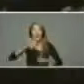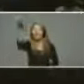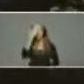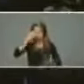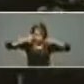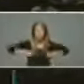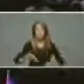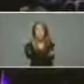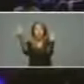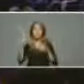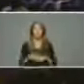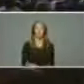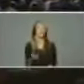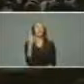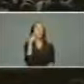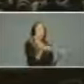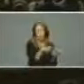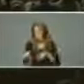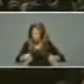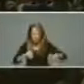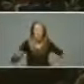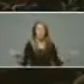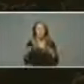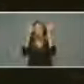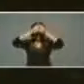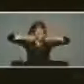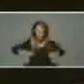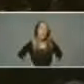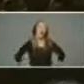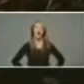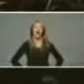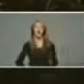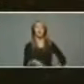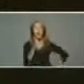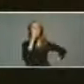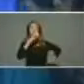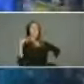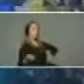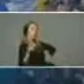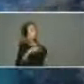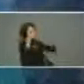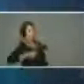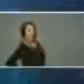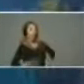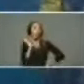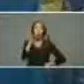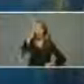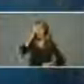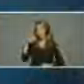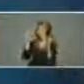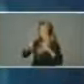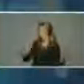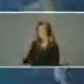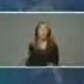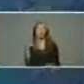ponerte un DIF de lo que encuentre Pues eso da igual de mujer de un buel de